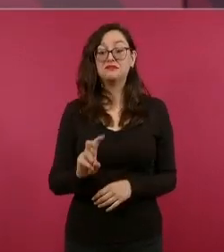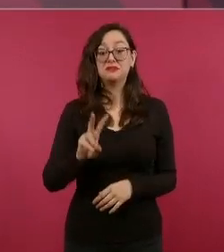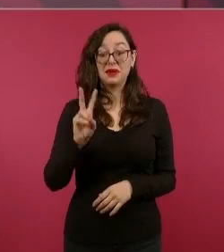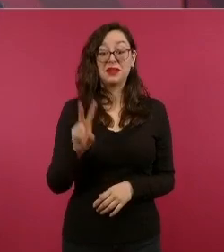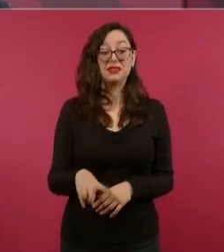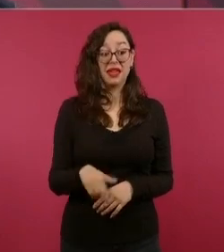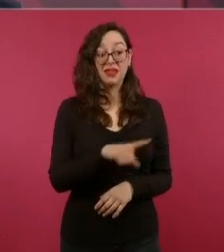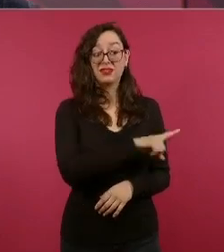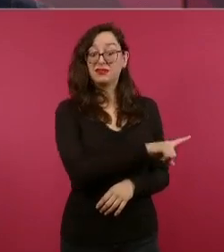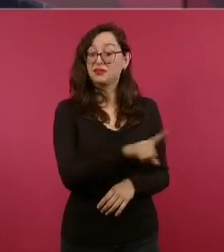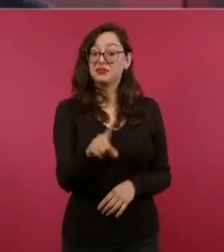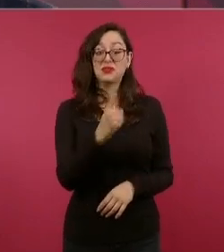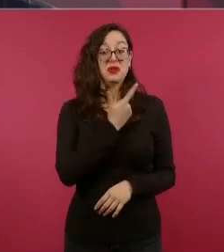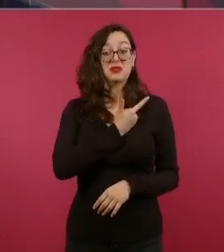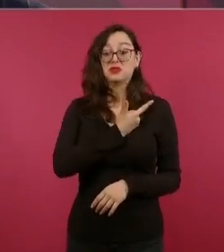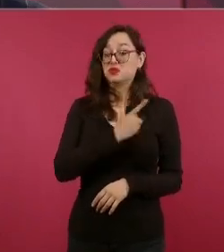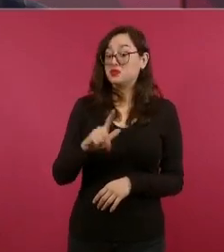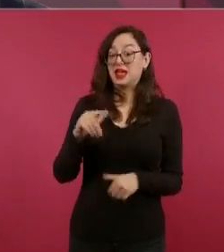no les gusta,